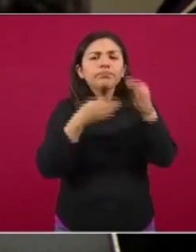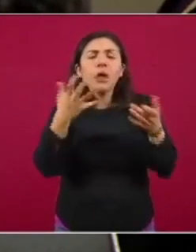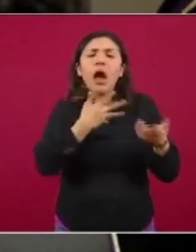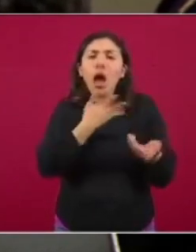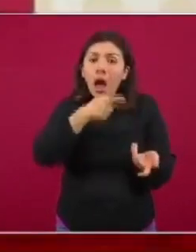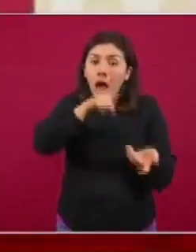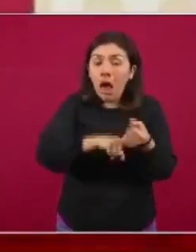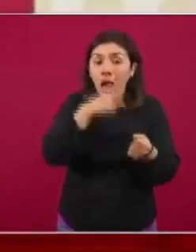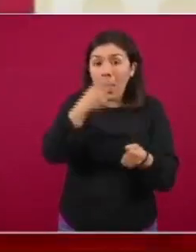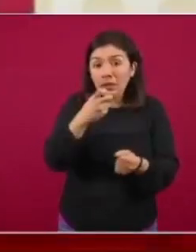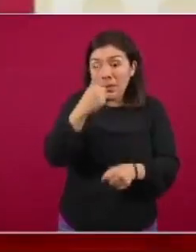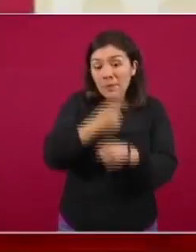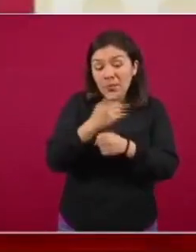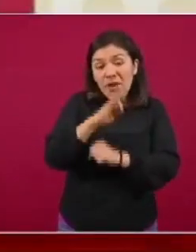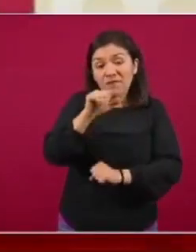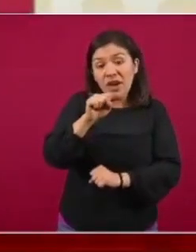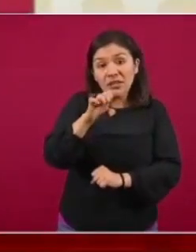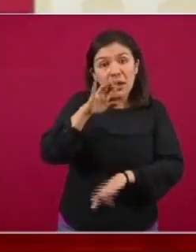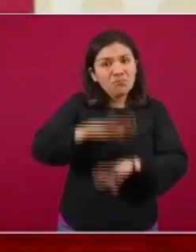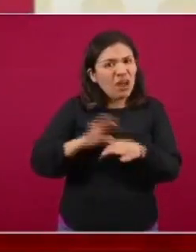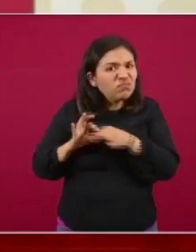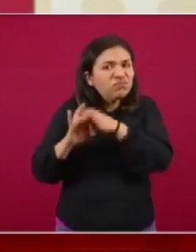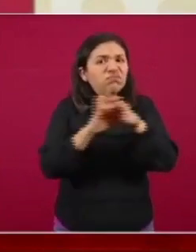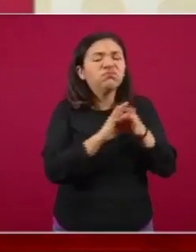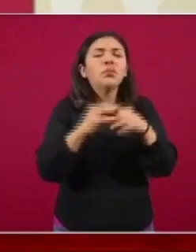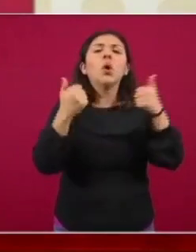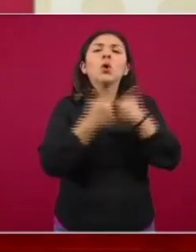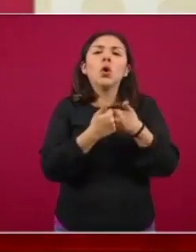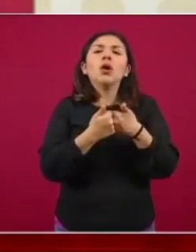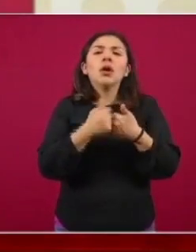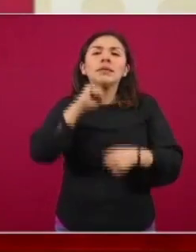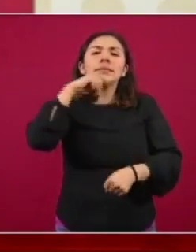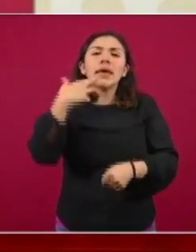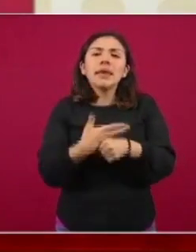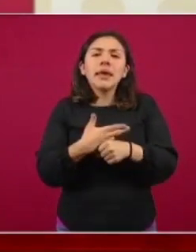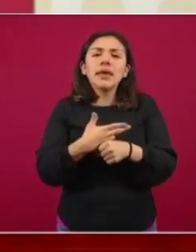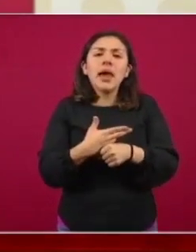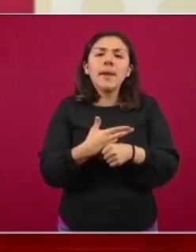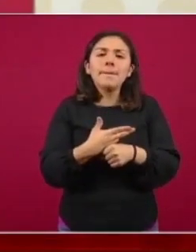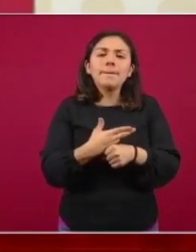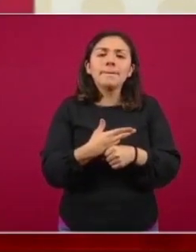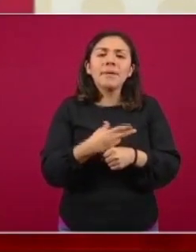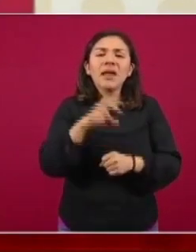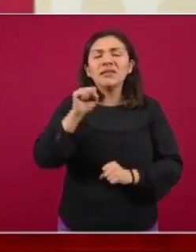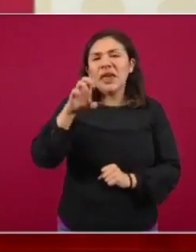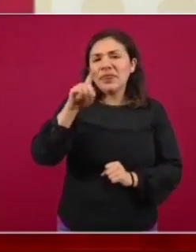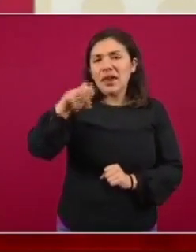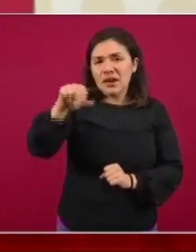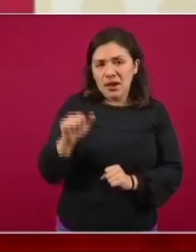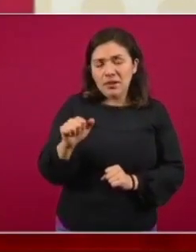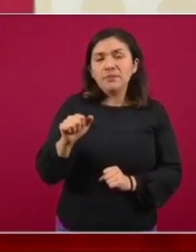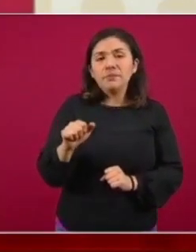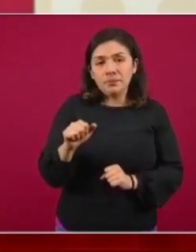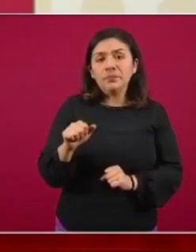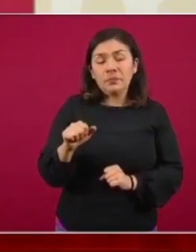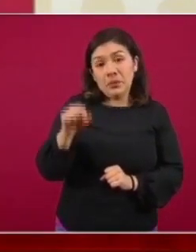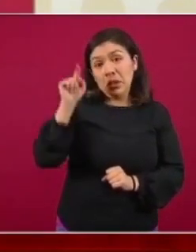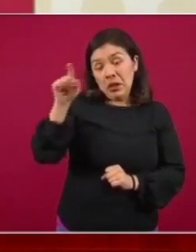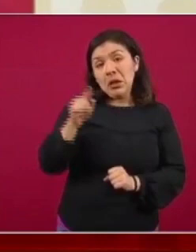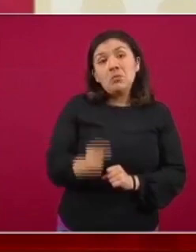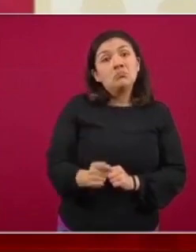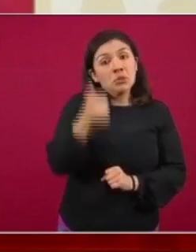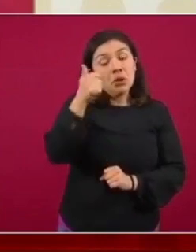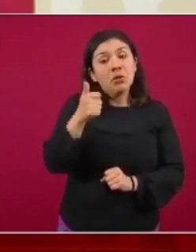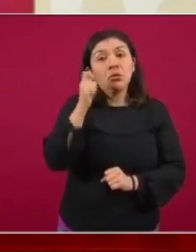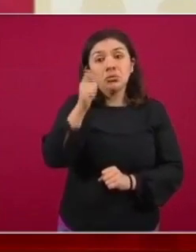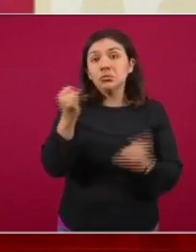en esta primera fase muy estrecha de la Secretaría de la Defensa, quien en principio